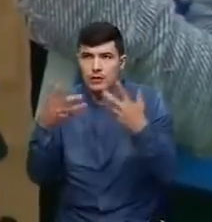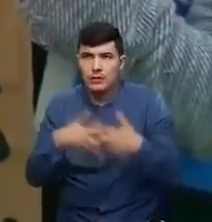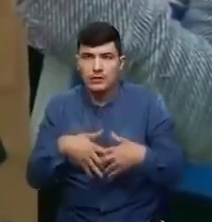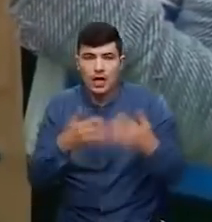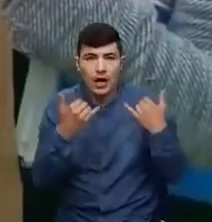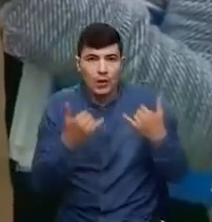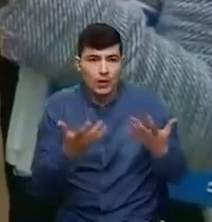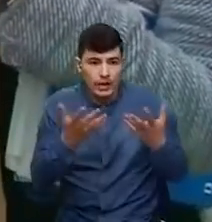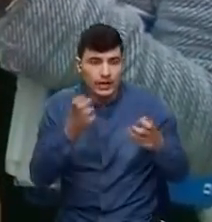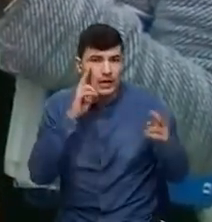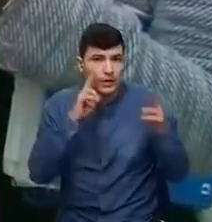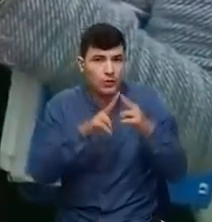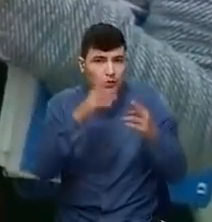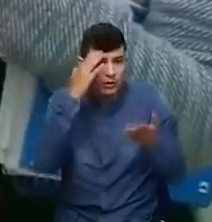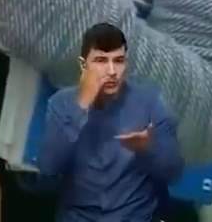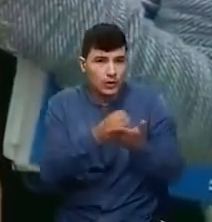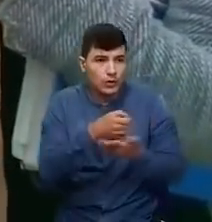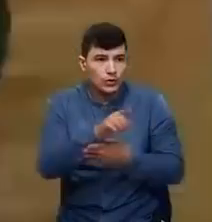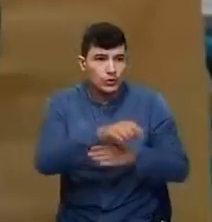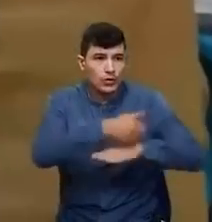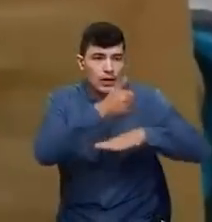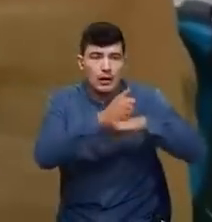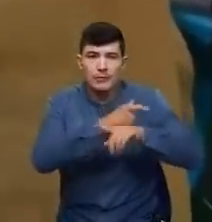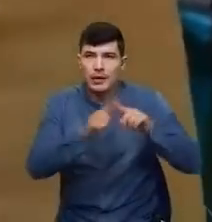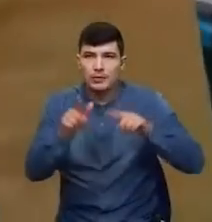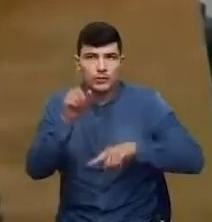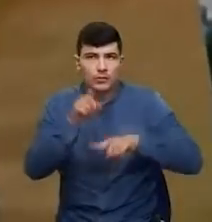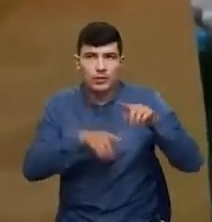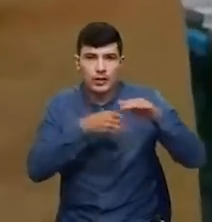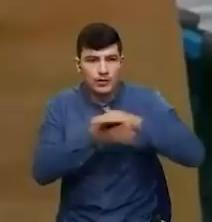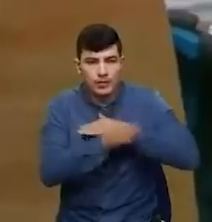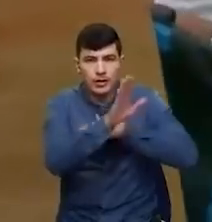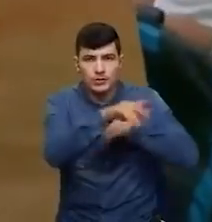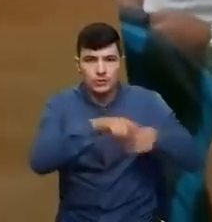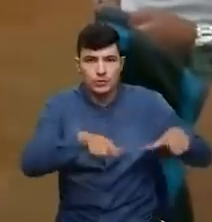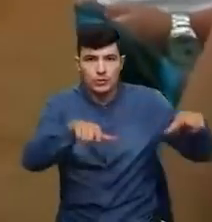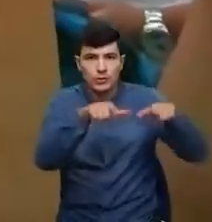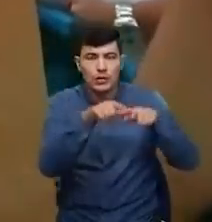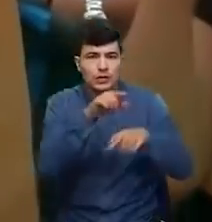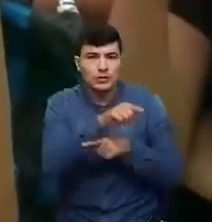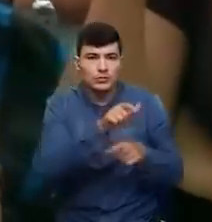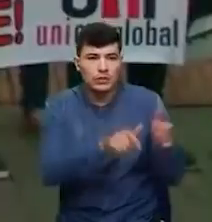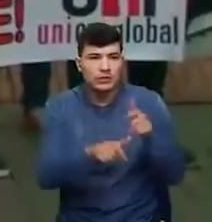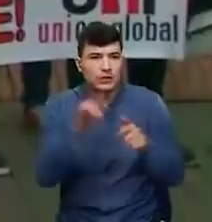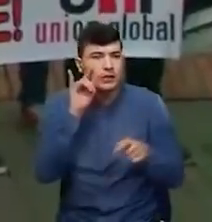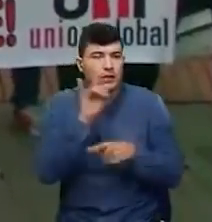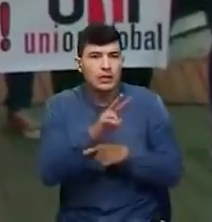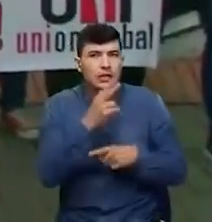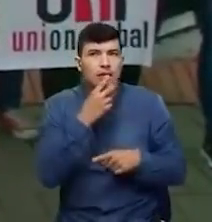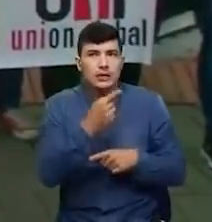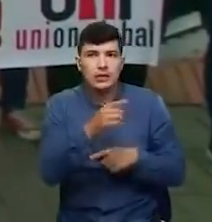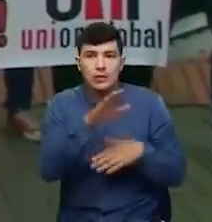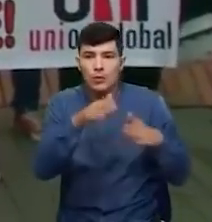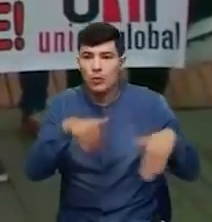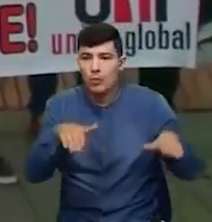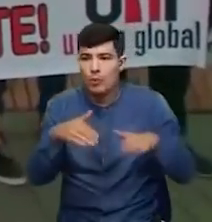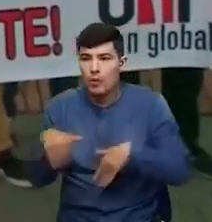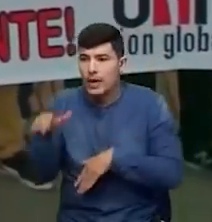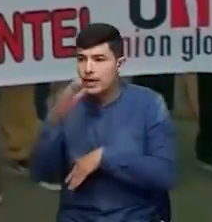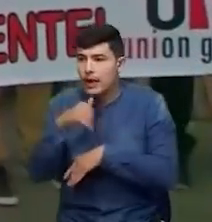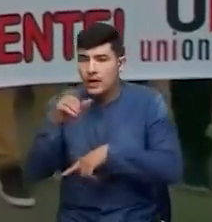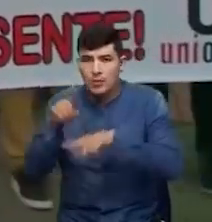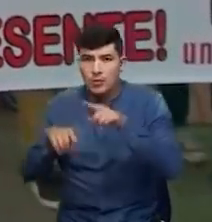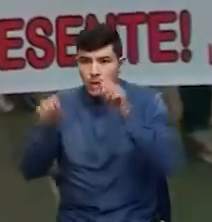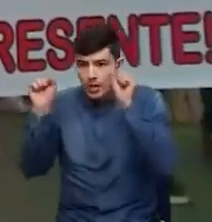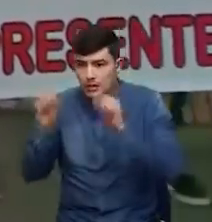la versión de los directivos de la empresa, pero fue imposible pasar de la portería, donde celadores argumentaron que no había nadie que nos pudiera